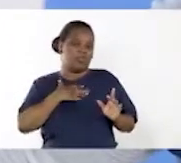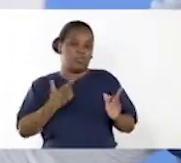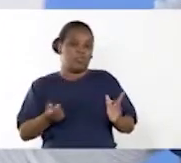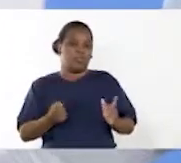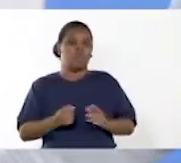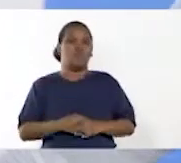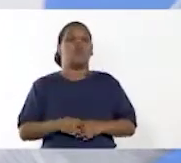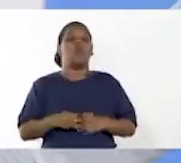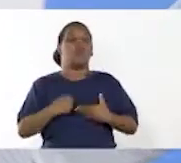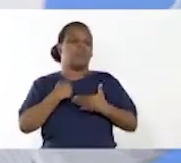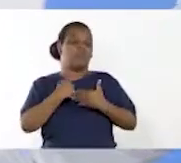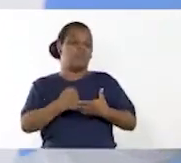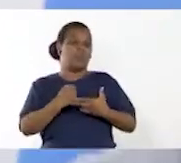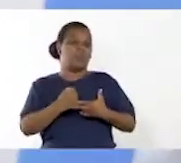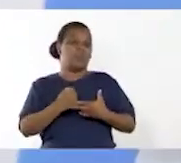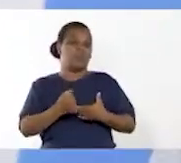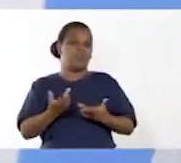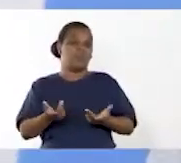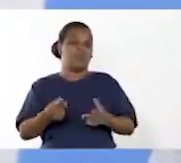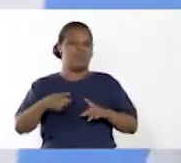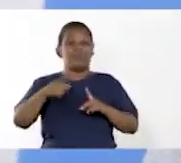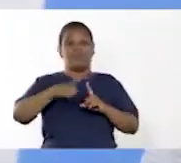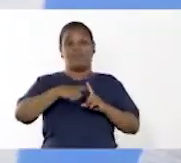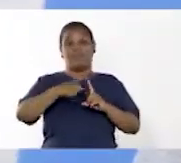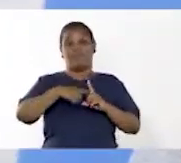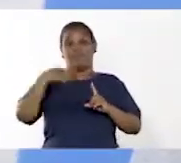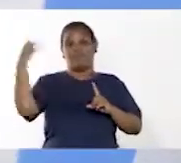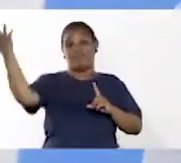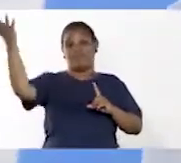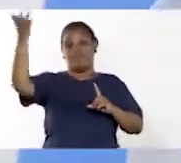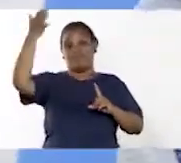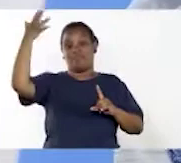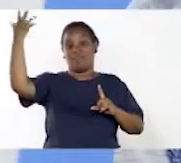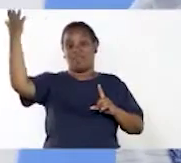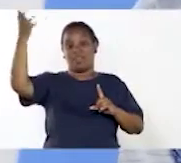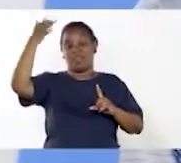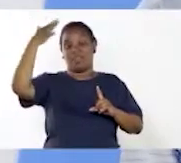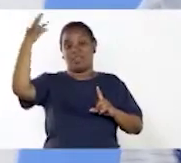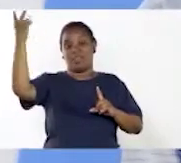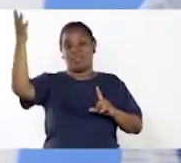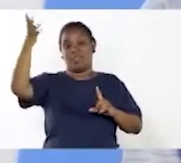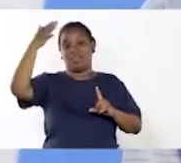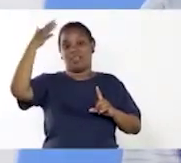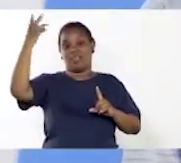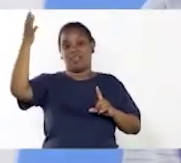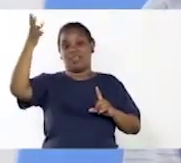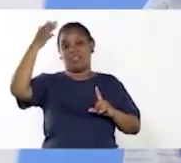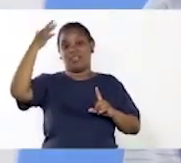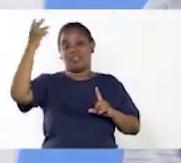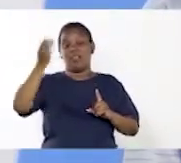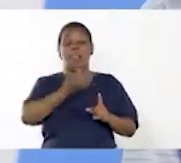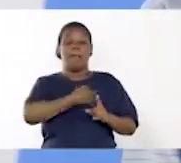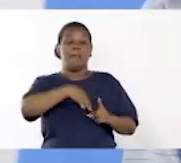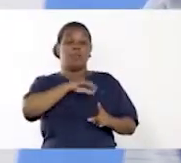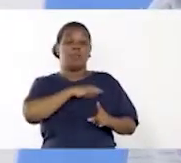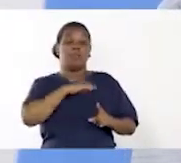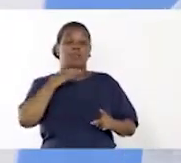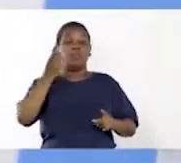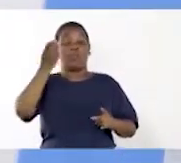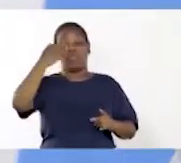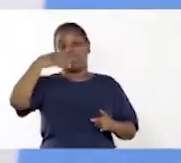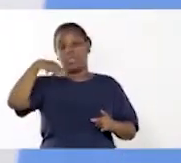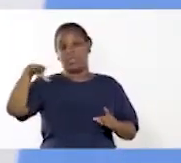en nuestro clima. Por eso nuestro clima quiere ser, las poblaciones del mundo quieren